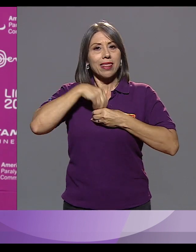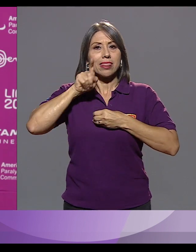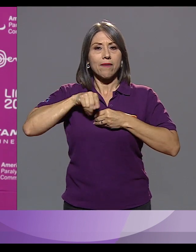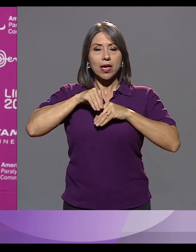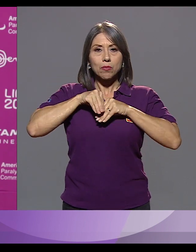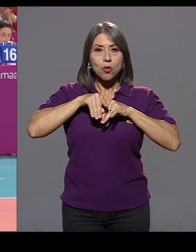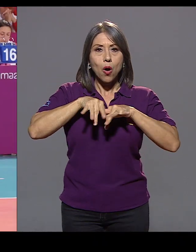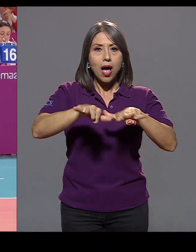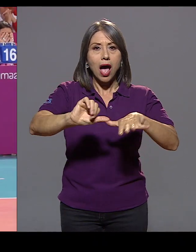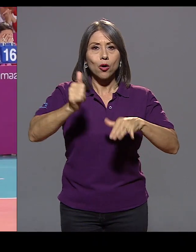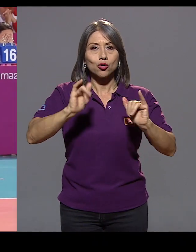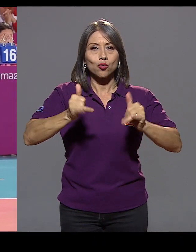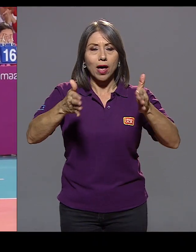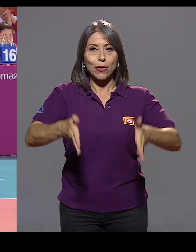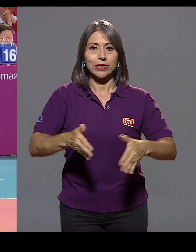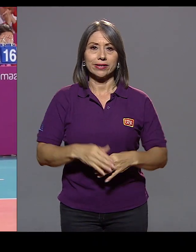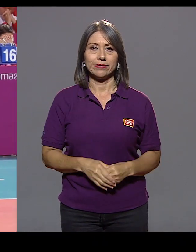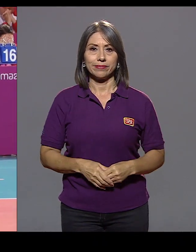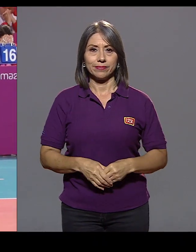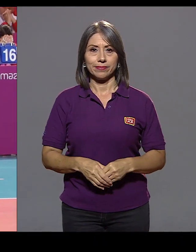transmitiendo a otros jugadores más.